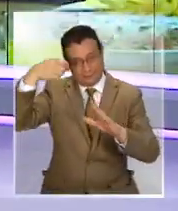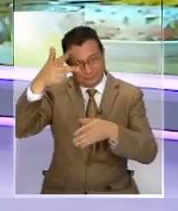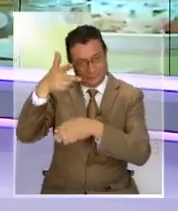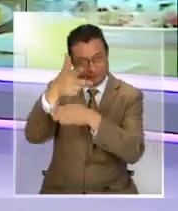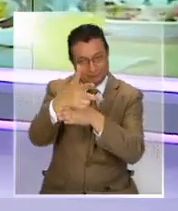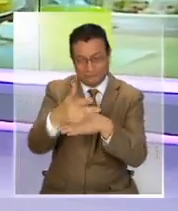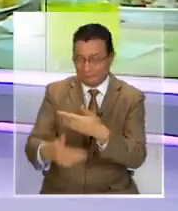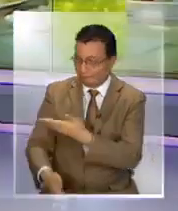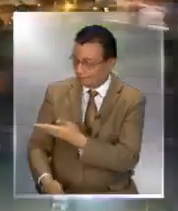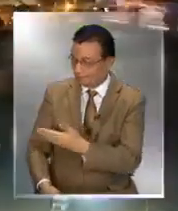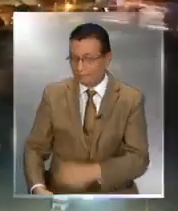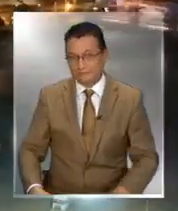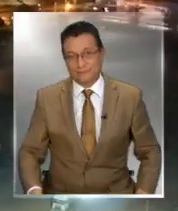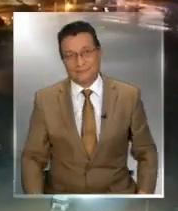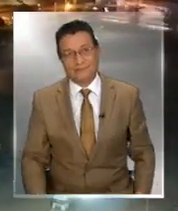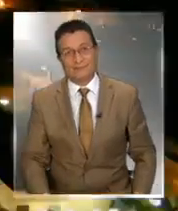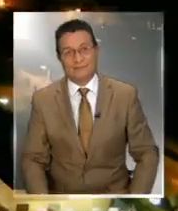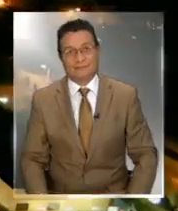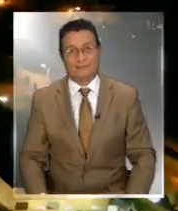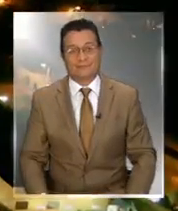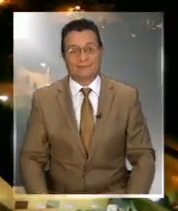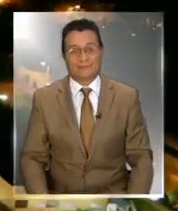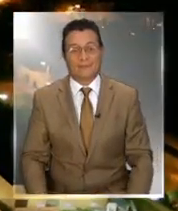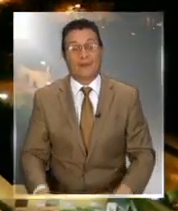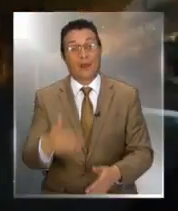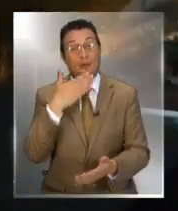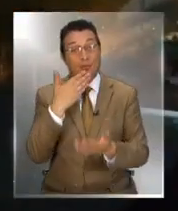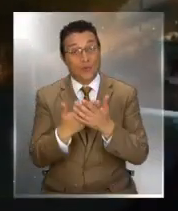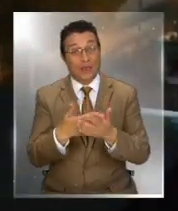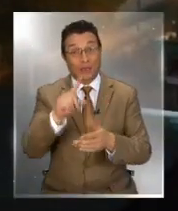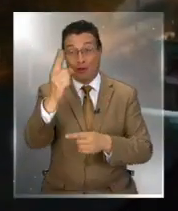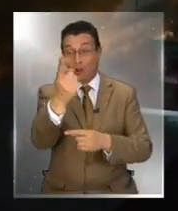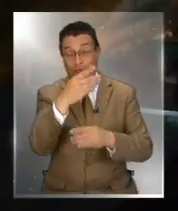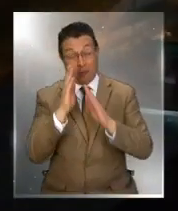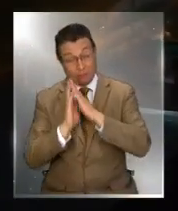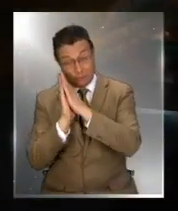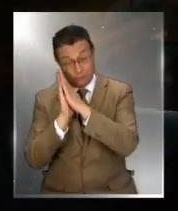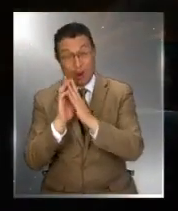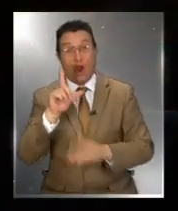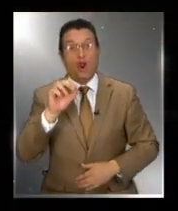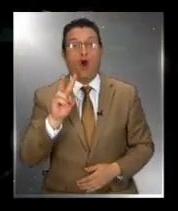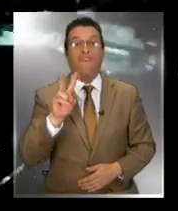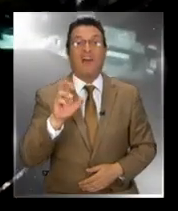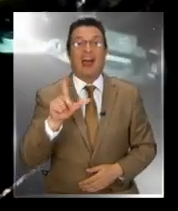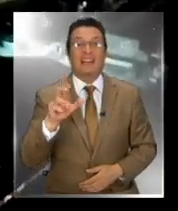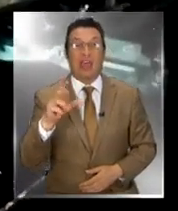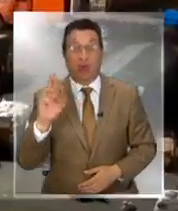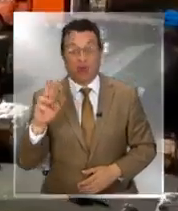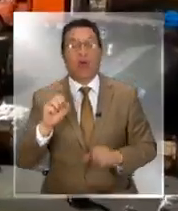Javier Portillo. Cuando la ciudad duerme, Lo Valle d'Or despierta.